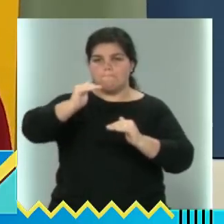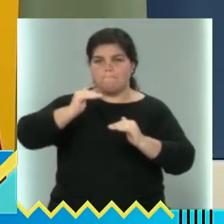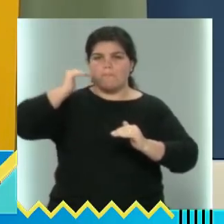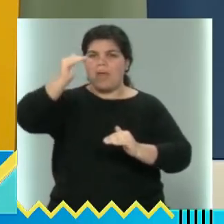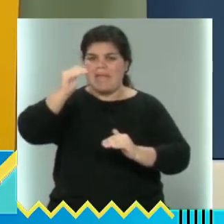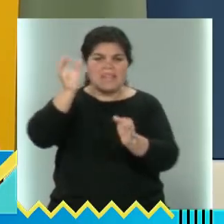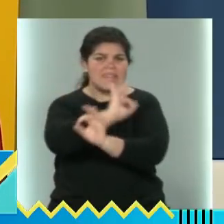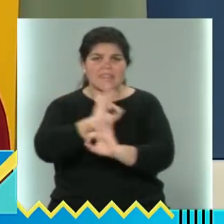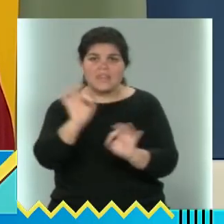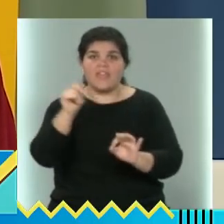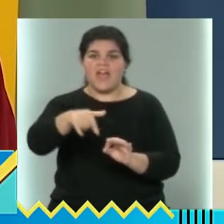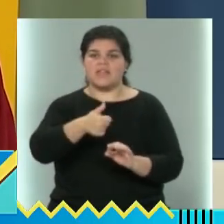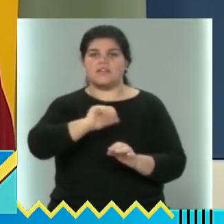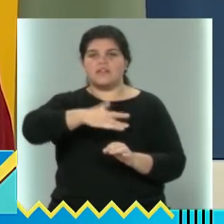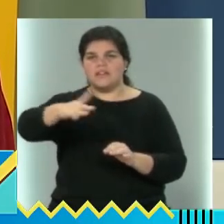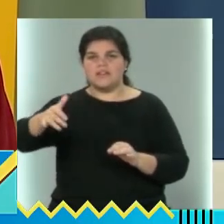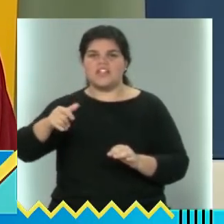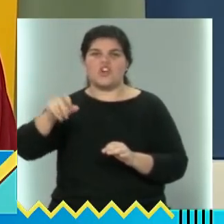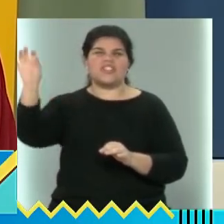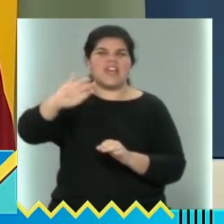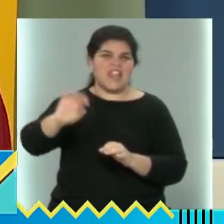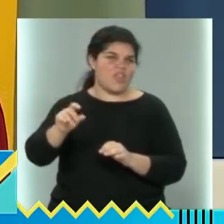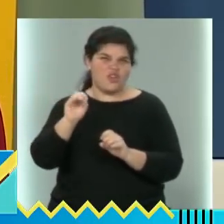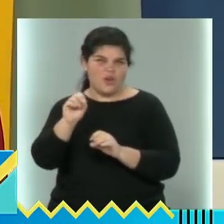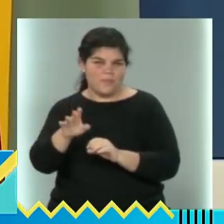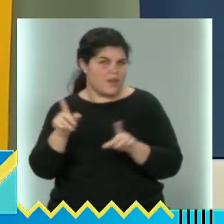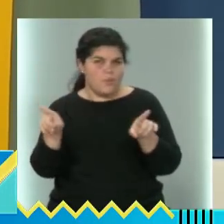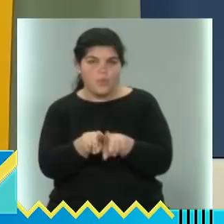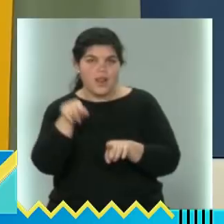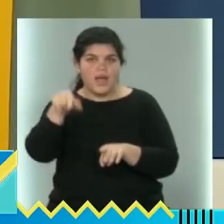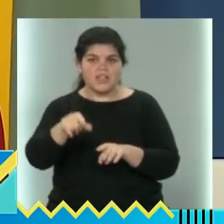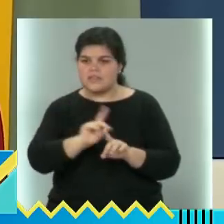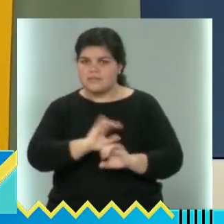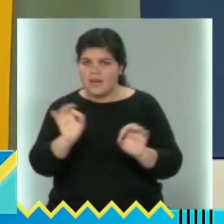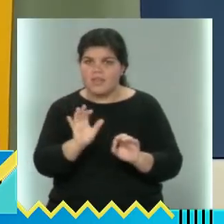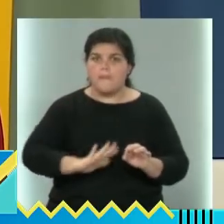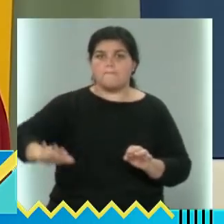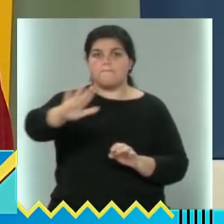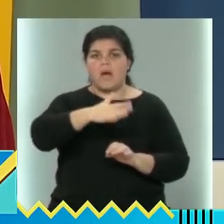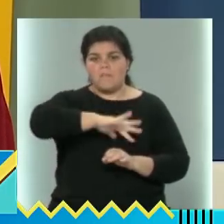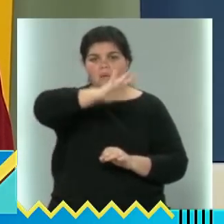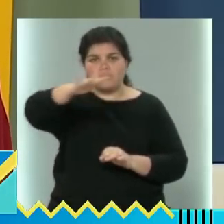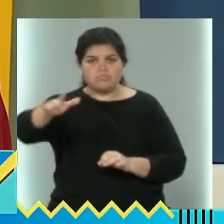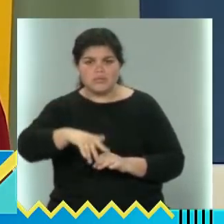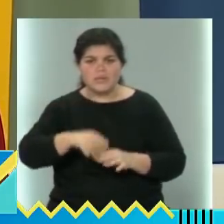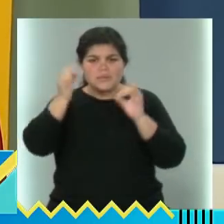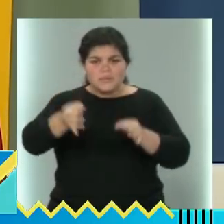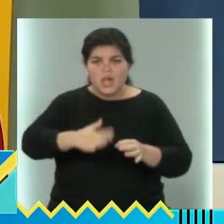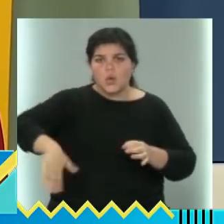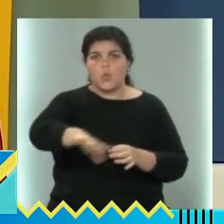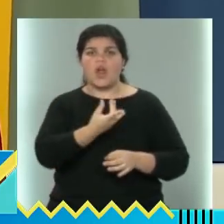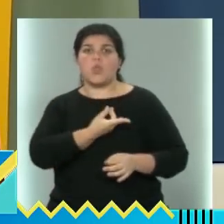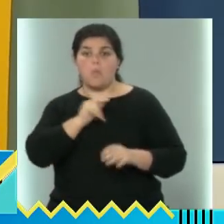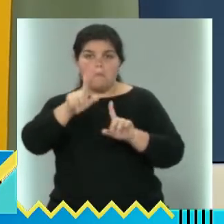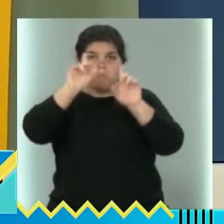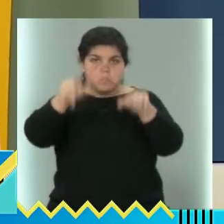desde donde se tomó el agua fresca, no se presentaron mapas de suelo a escala del área de influencia directa, no había